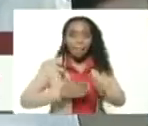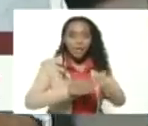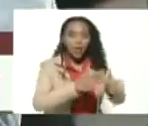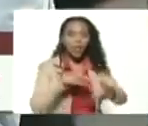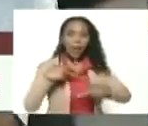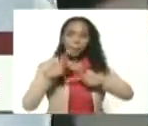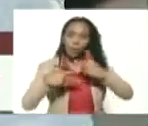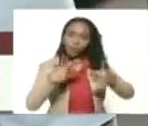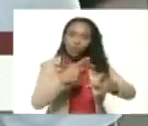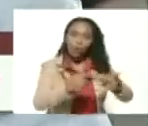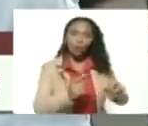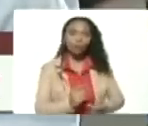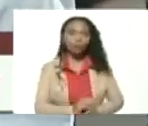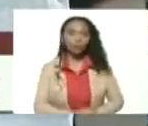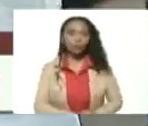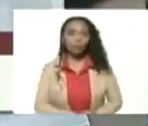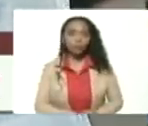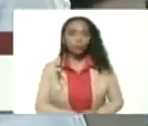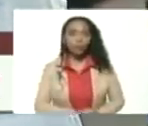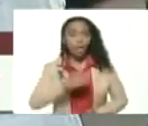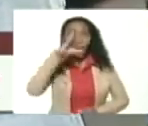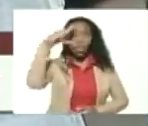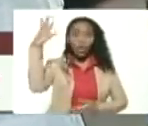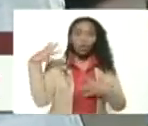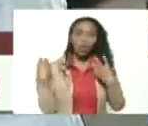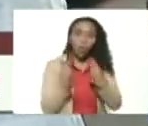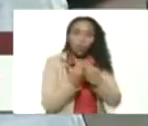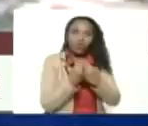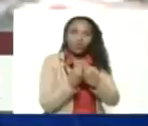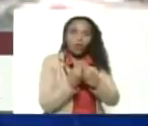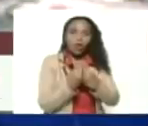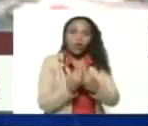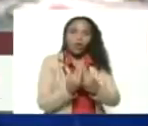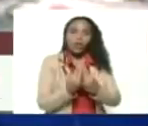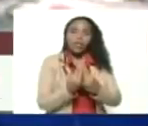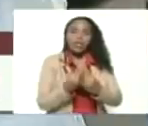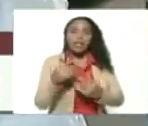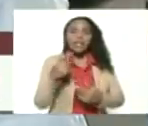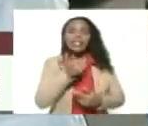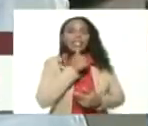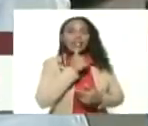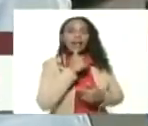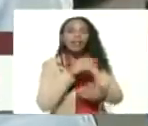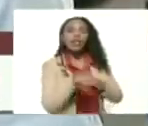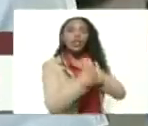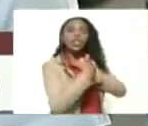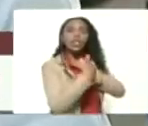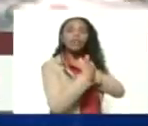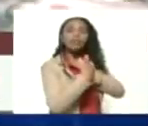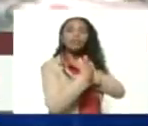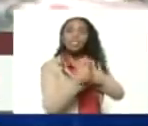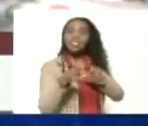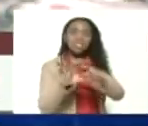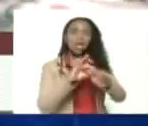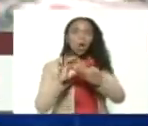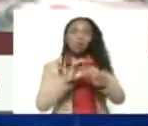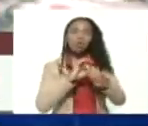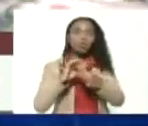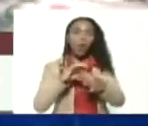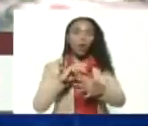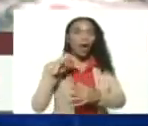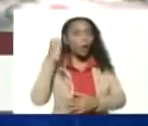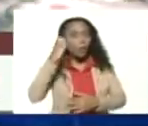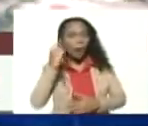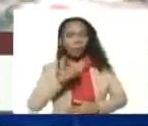producción. Dios con nosotros, ¿quién en contra? Ni la Unión Europea podrá con